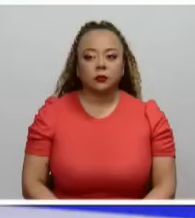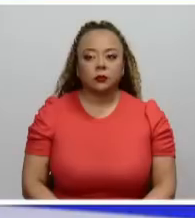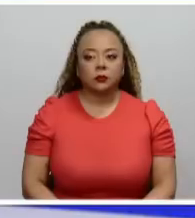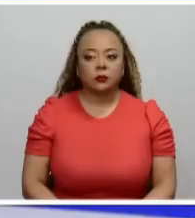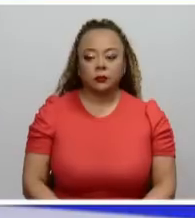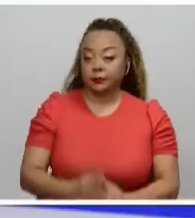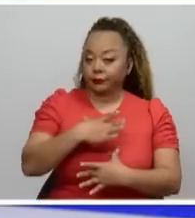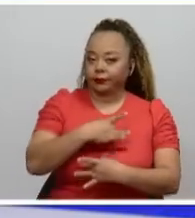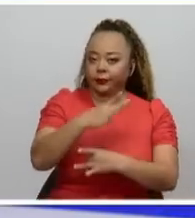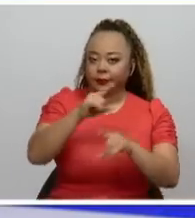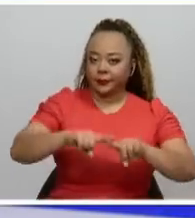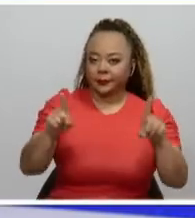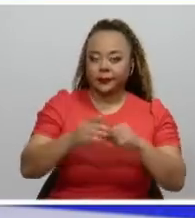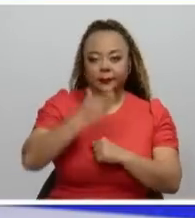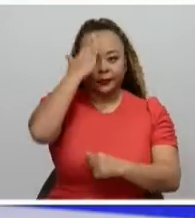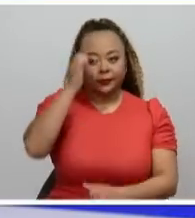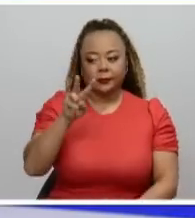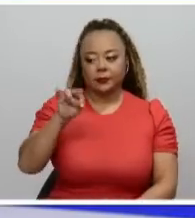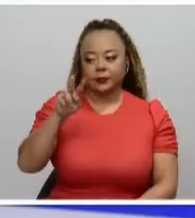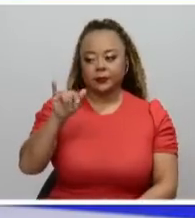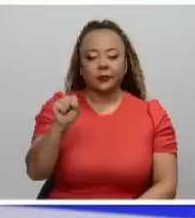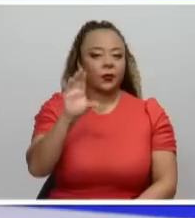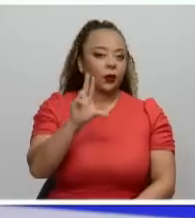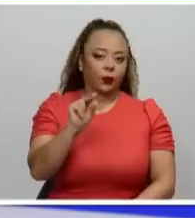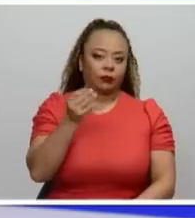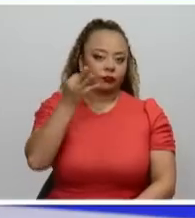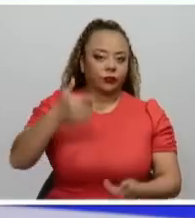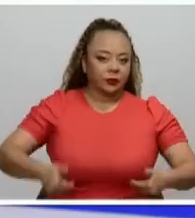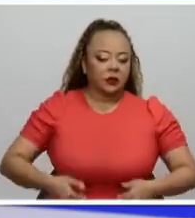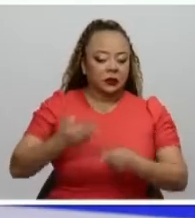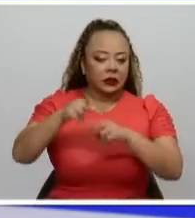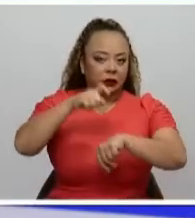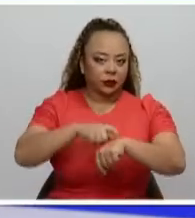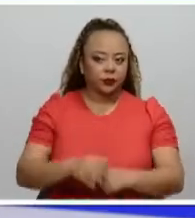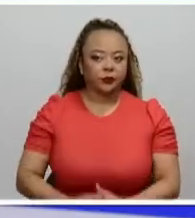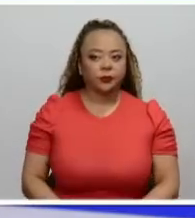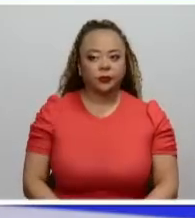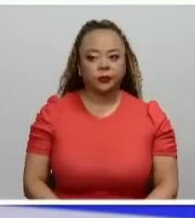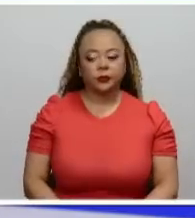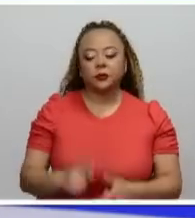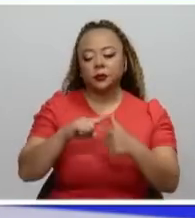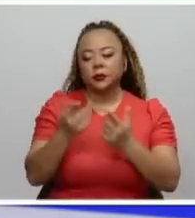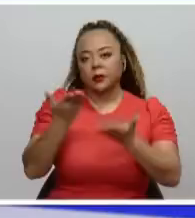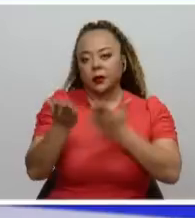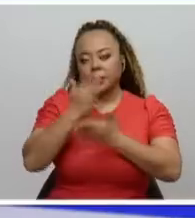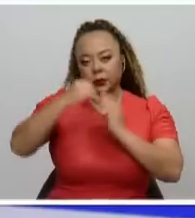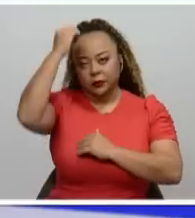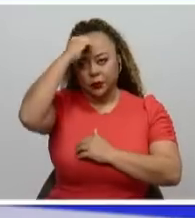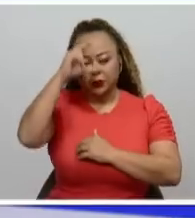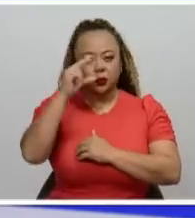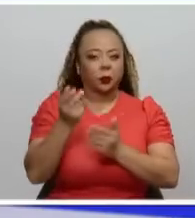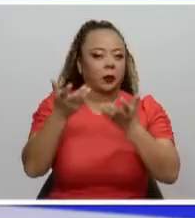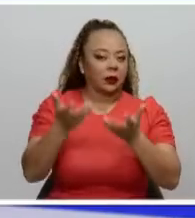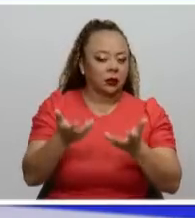es interesante y diferente porque vivas no va a ser el técnico de la selección es transitorio Entonces tal vez algunos criterios no son tan